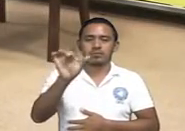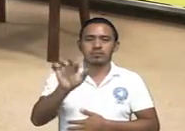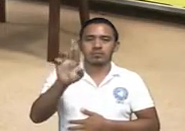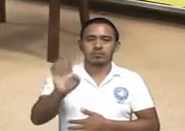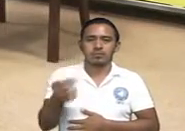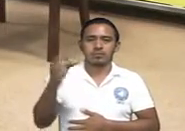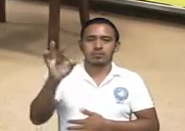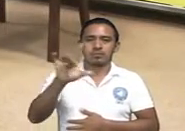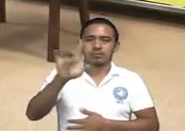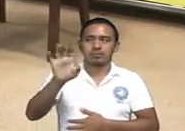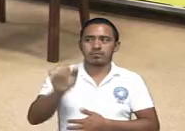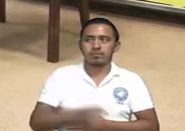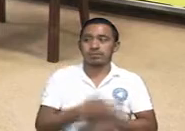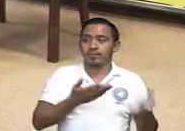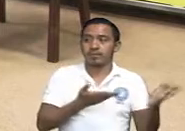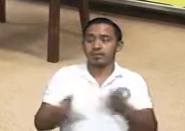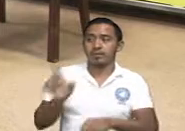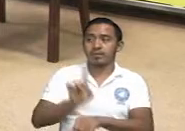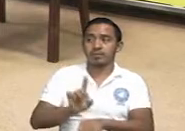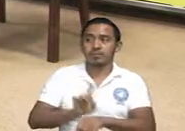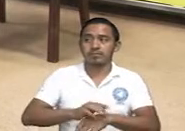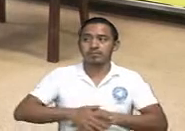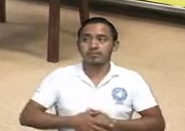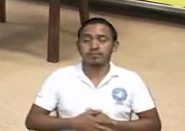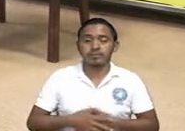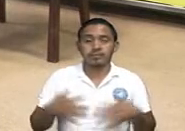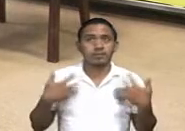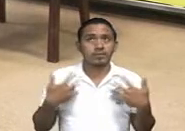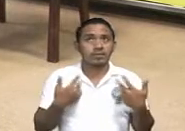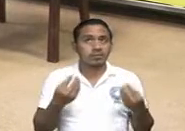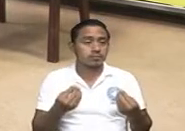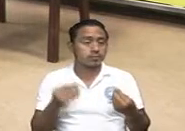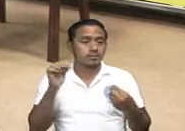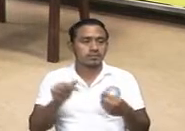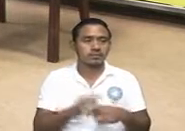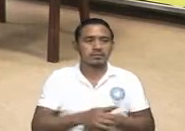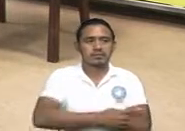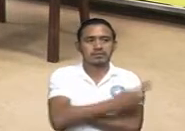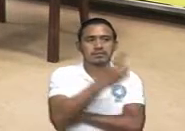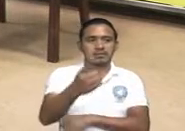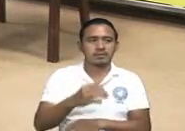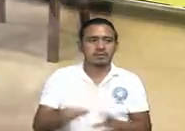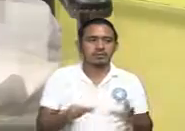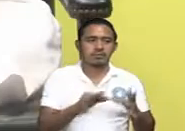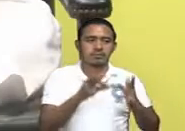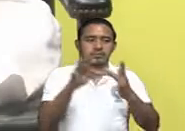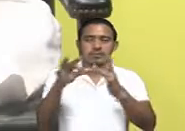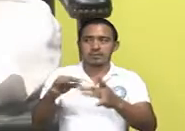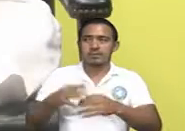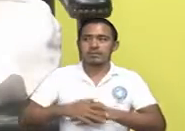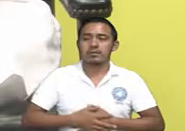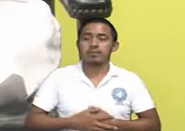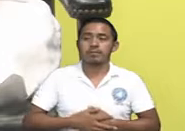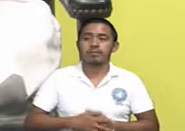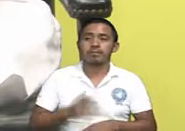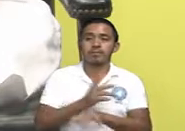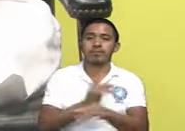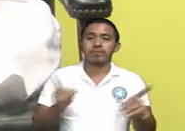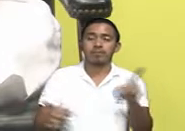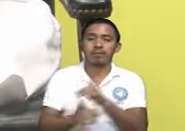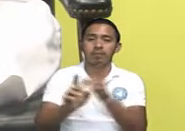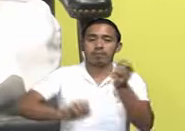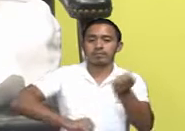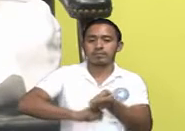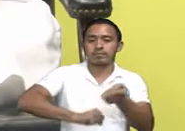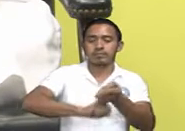licenciada. Un placer Mucho estar gusto. Aquí, ¿verdad? En este día especial, definitivamente, porque debemos de ser